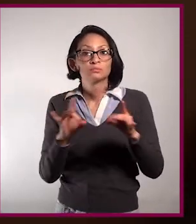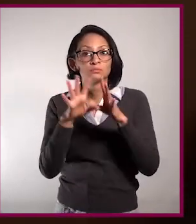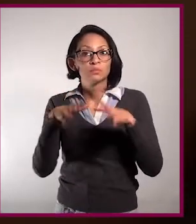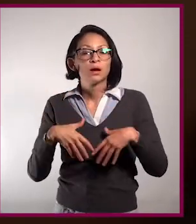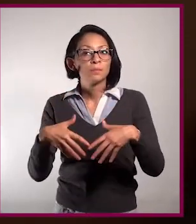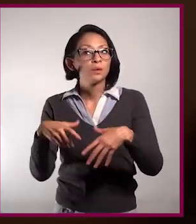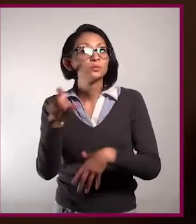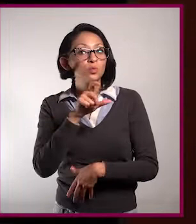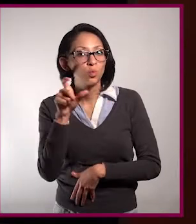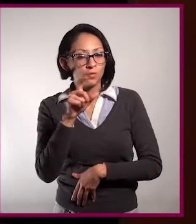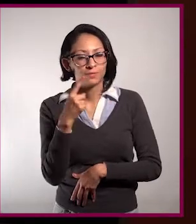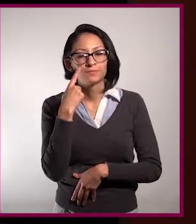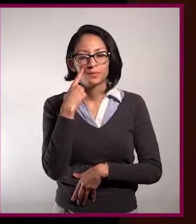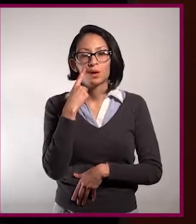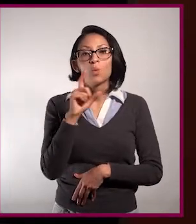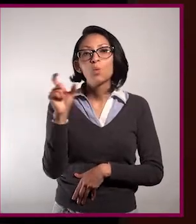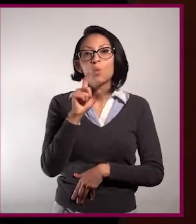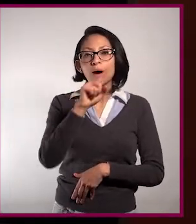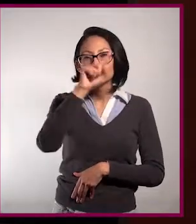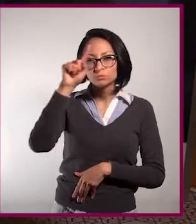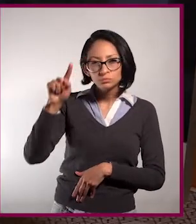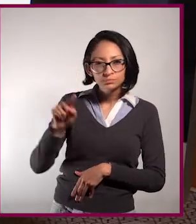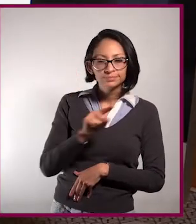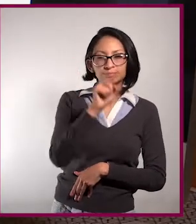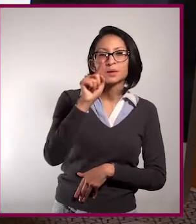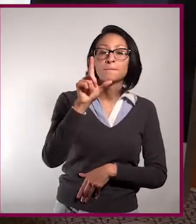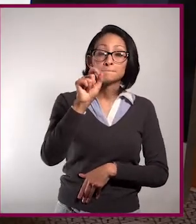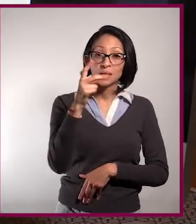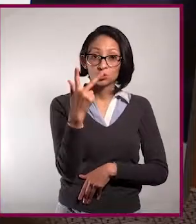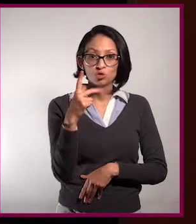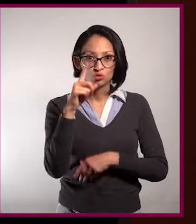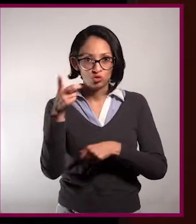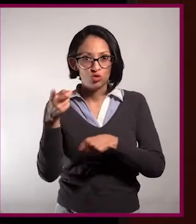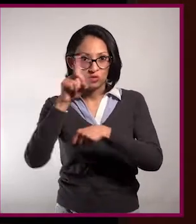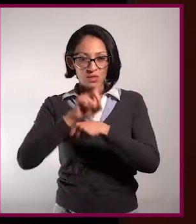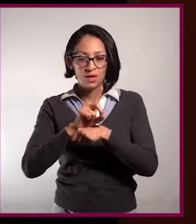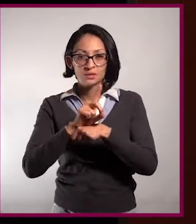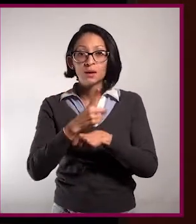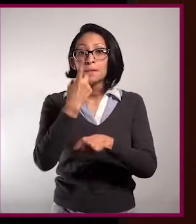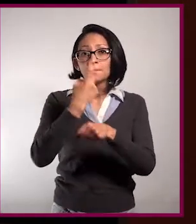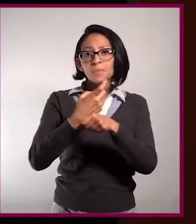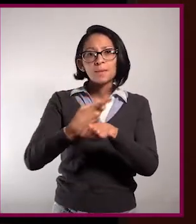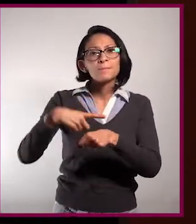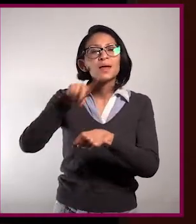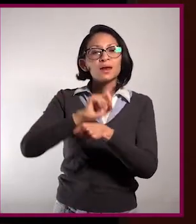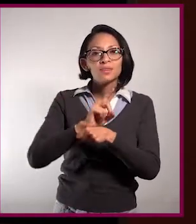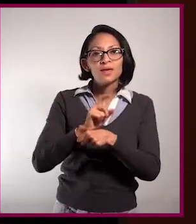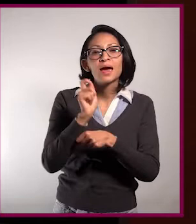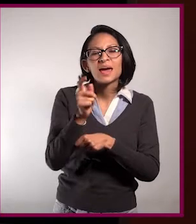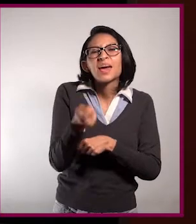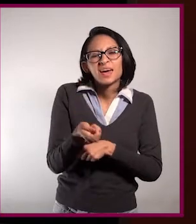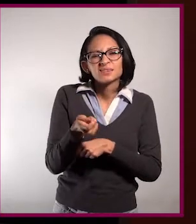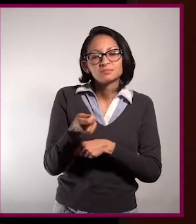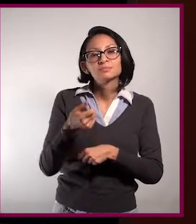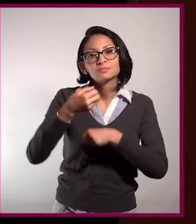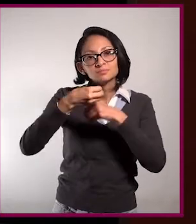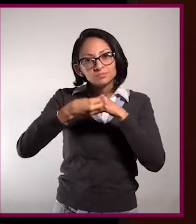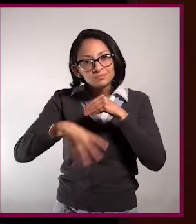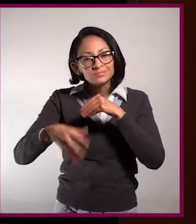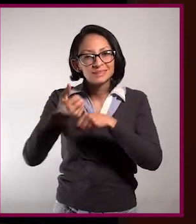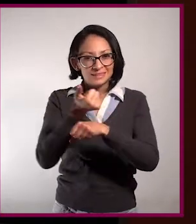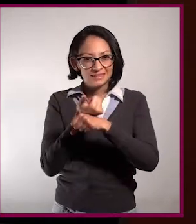embarazo? En un ciclo regular, 28 días es como el promedio. Dijimos que el primer día de la menstruación va a ser el primer día que haya